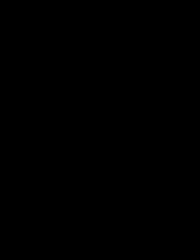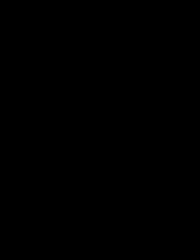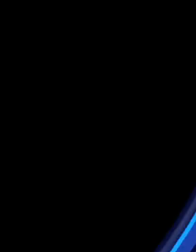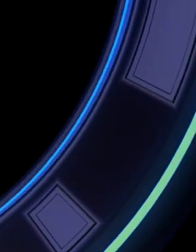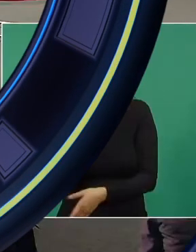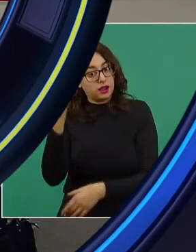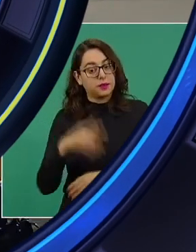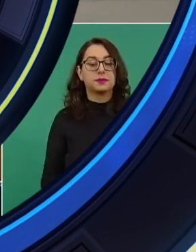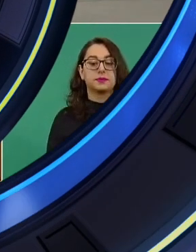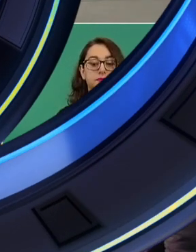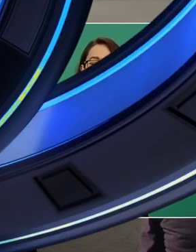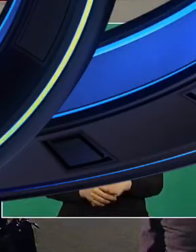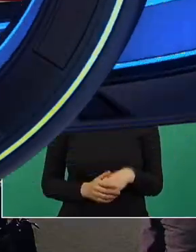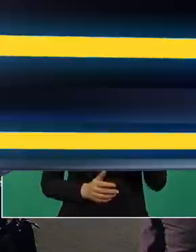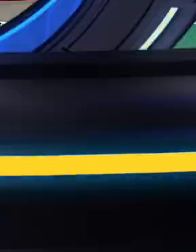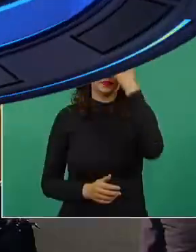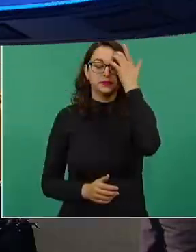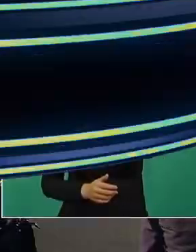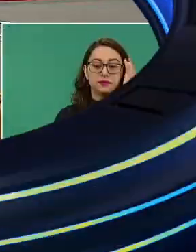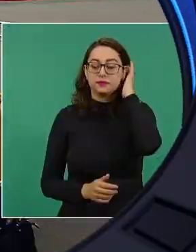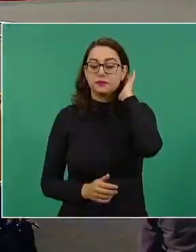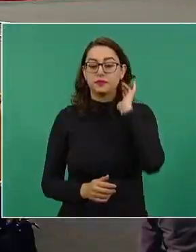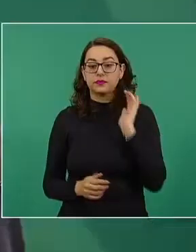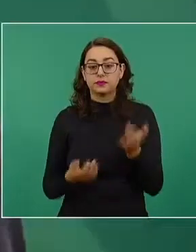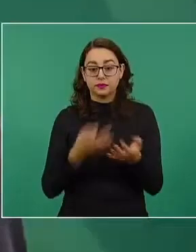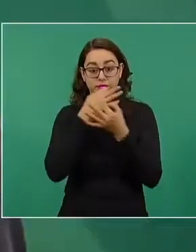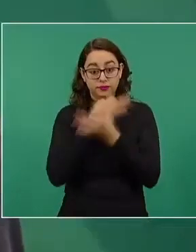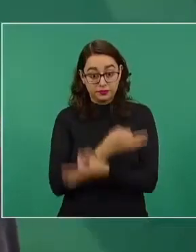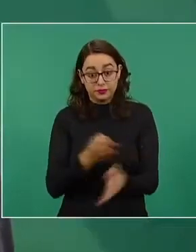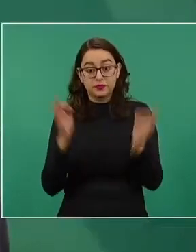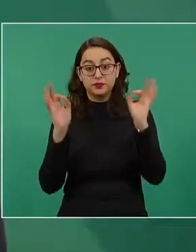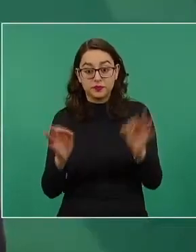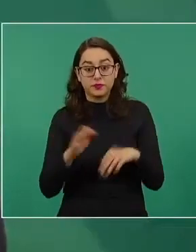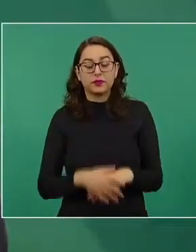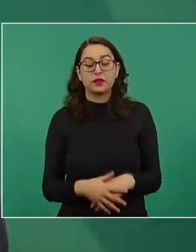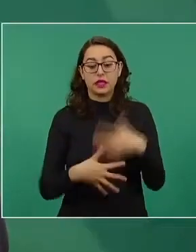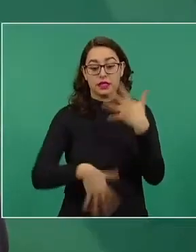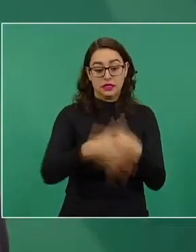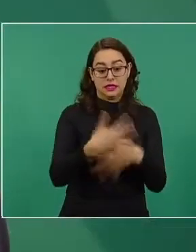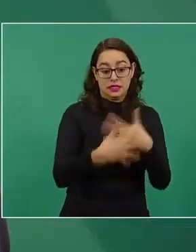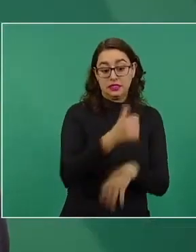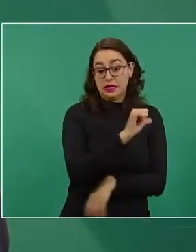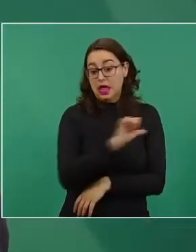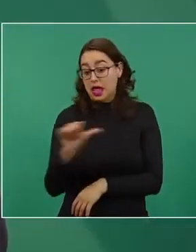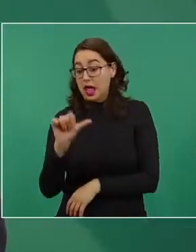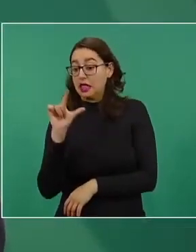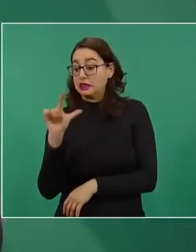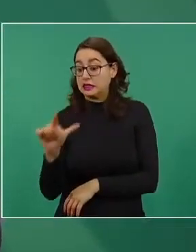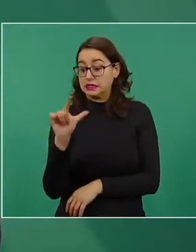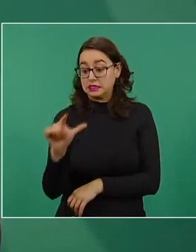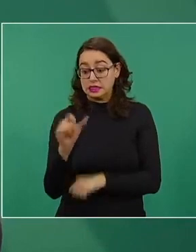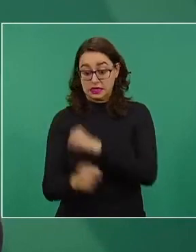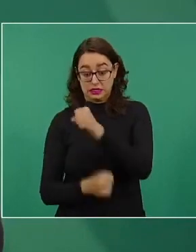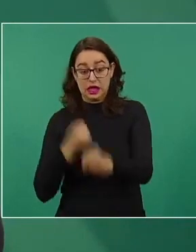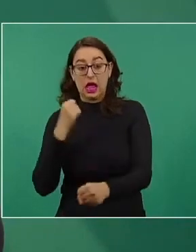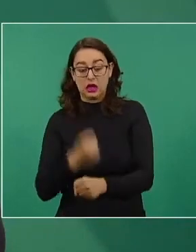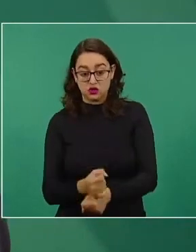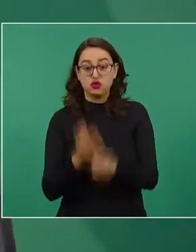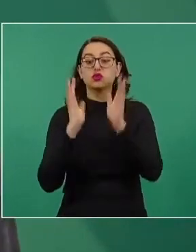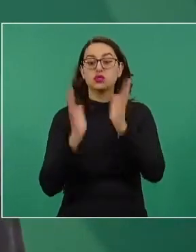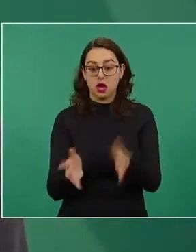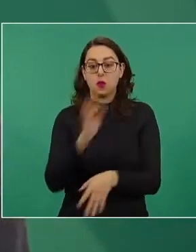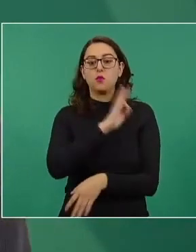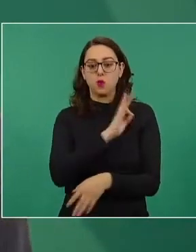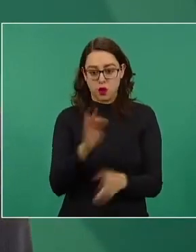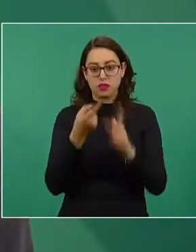más vulnerables. Tenemos próximamente niñas, niños y adolescentes de 15 a 17 años aún sin comorbilidades. Este